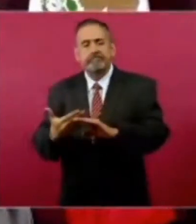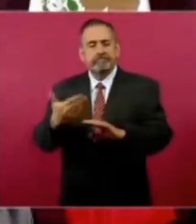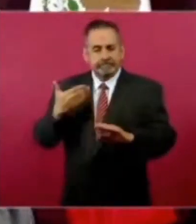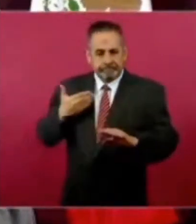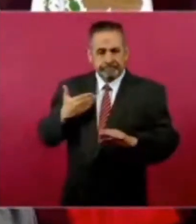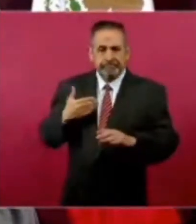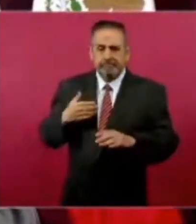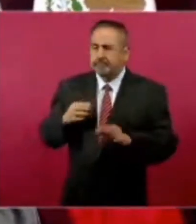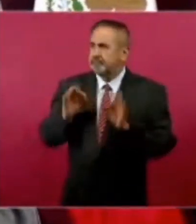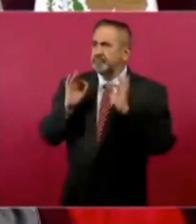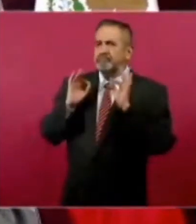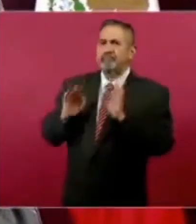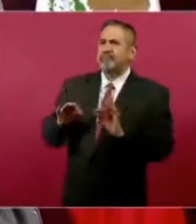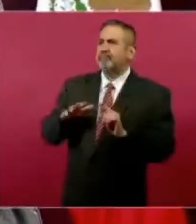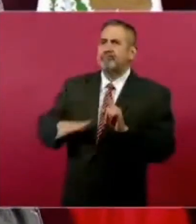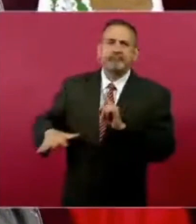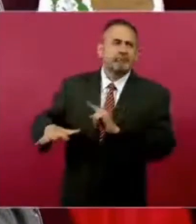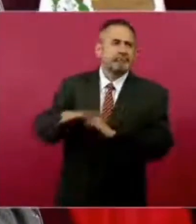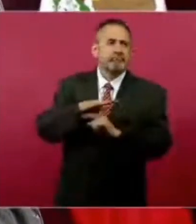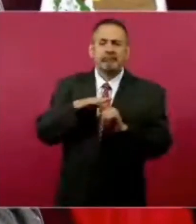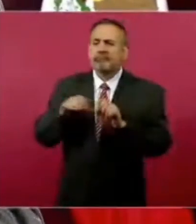con un sistema